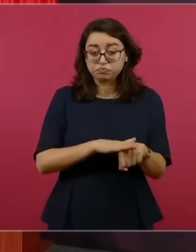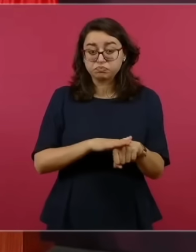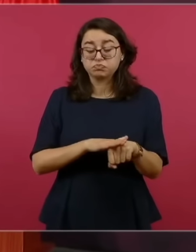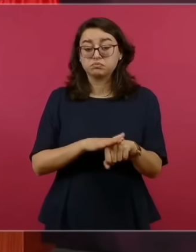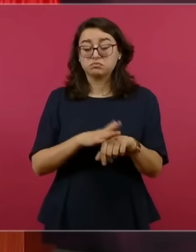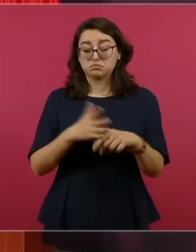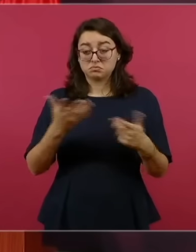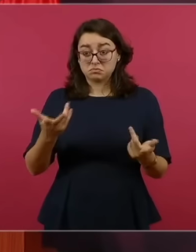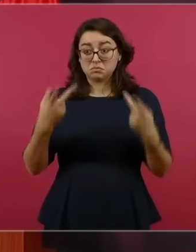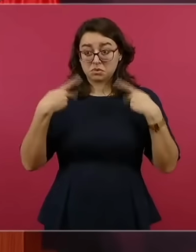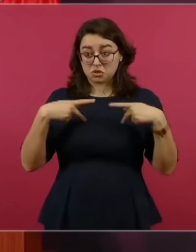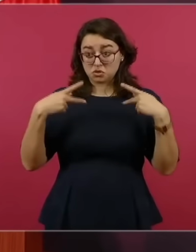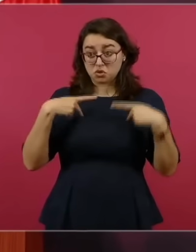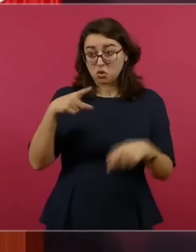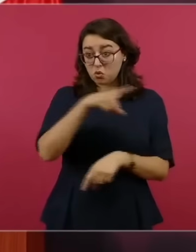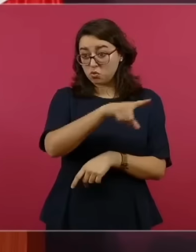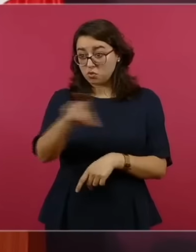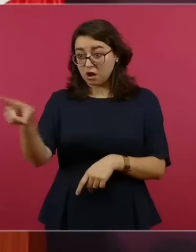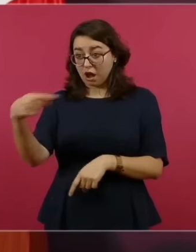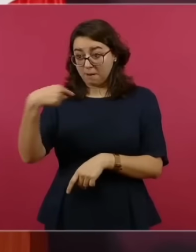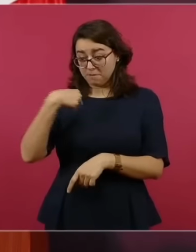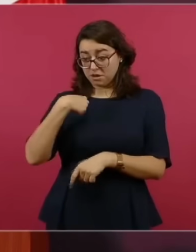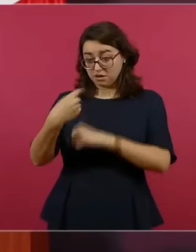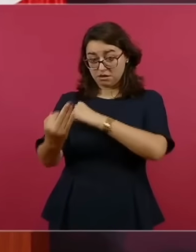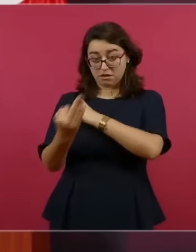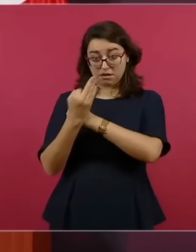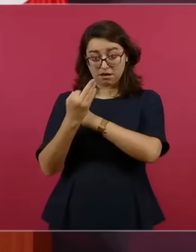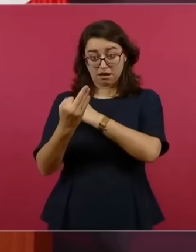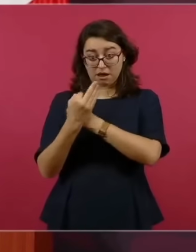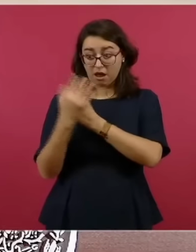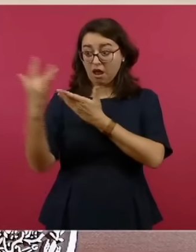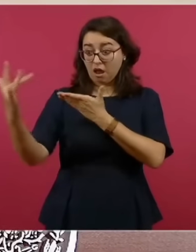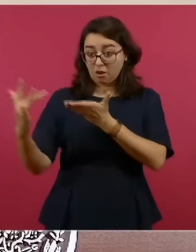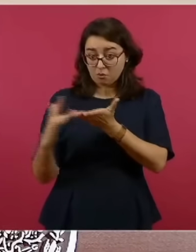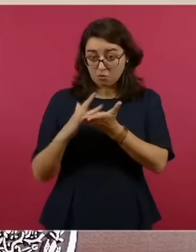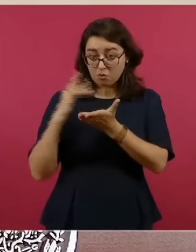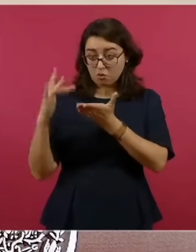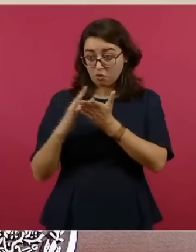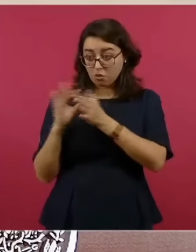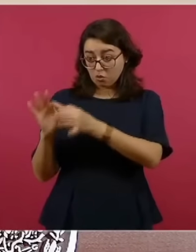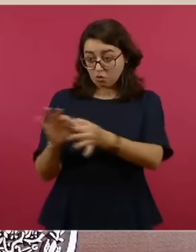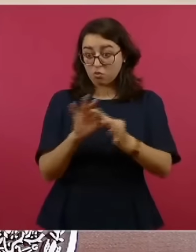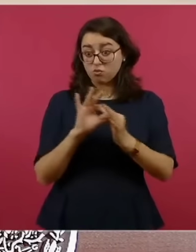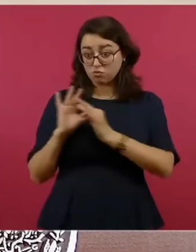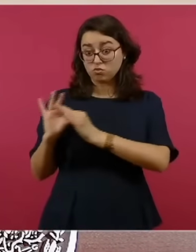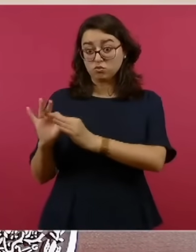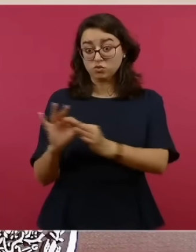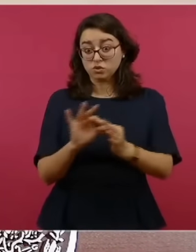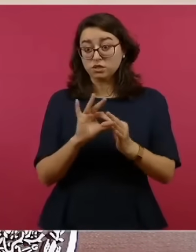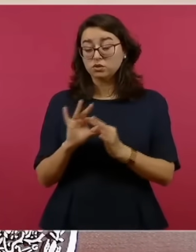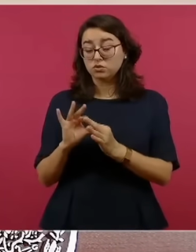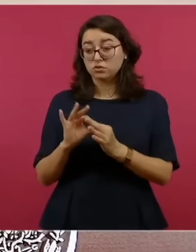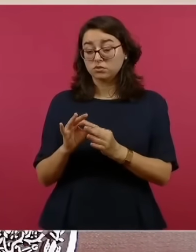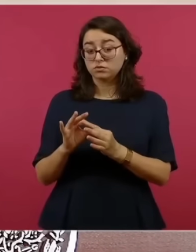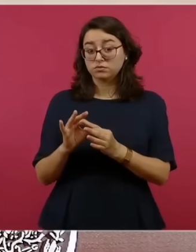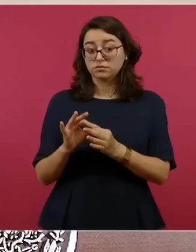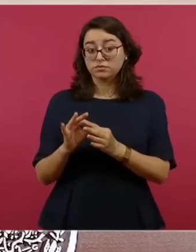simpatizantes a los que estamos impulsando la transformación del país